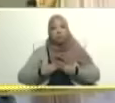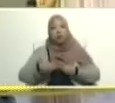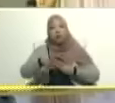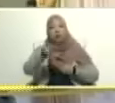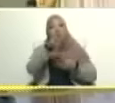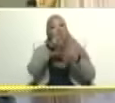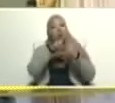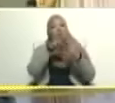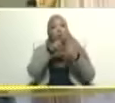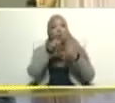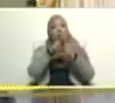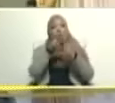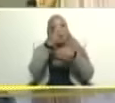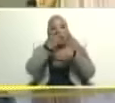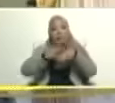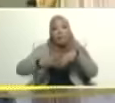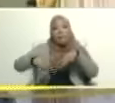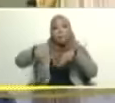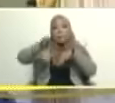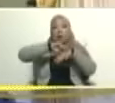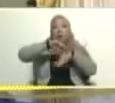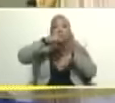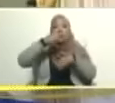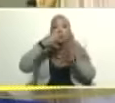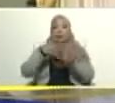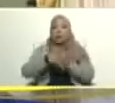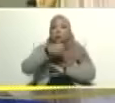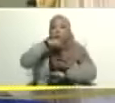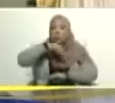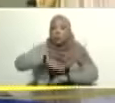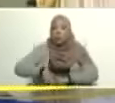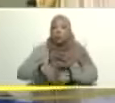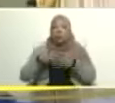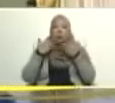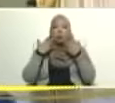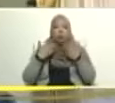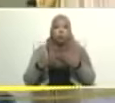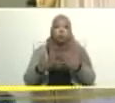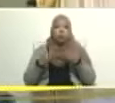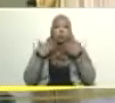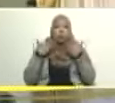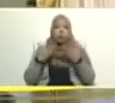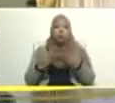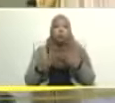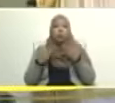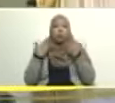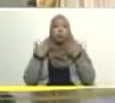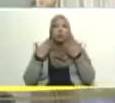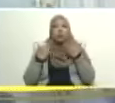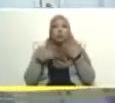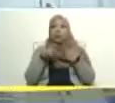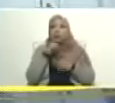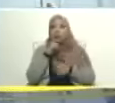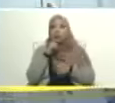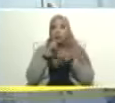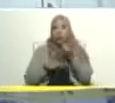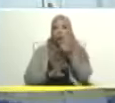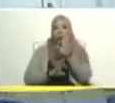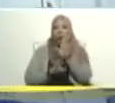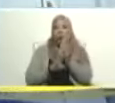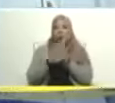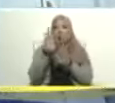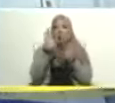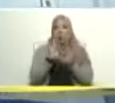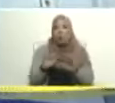conocerá, quizás la peor de la historia. Ya veremos, las probabilidades son altas, no van